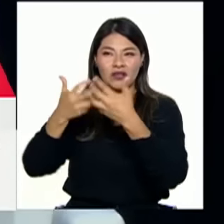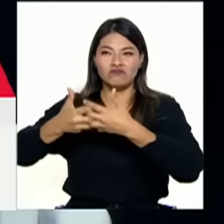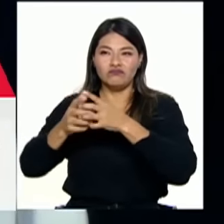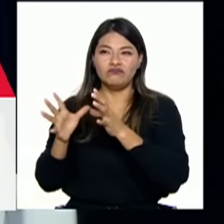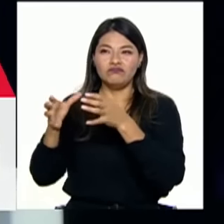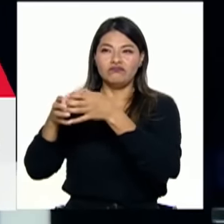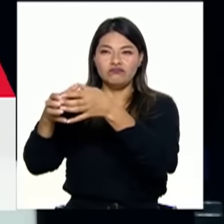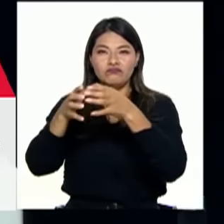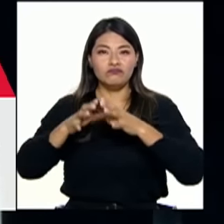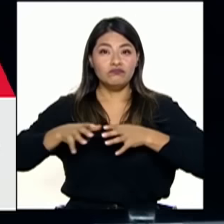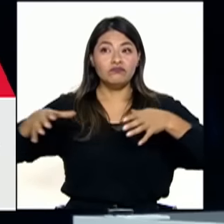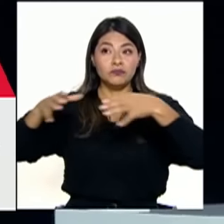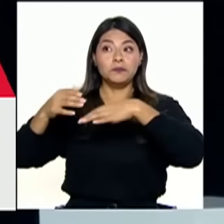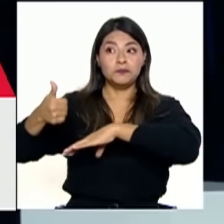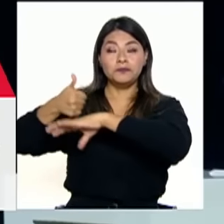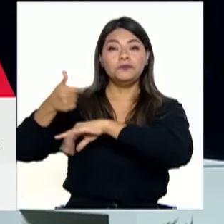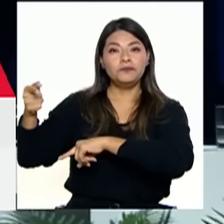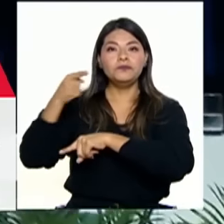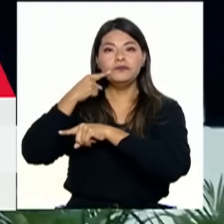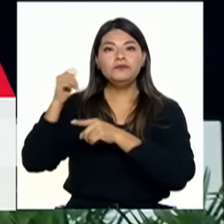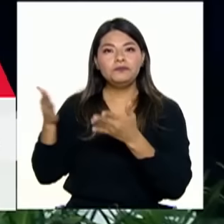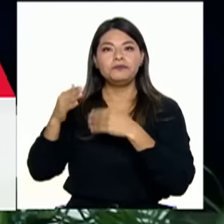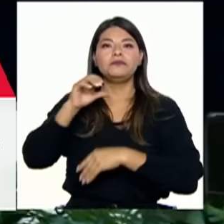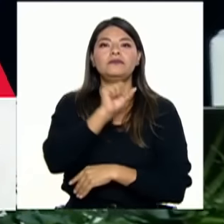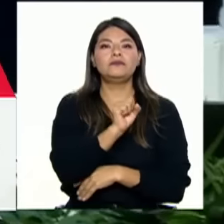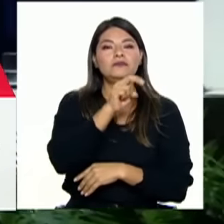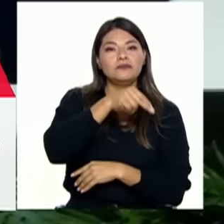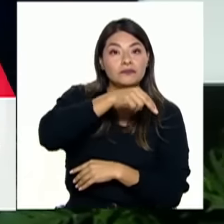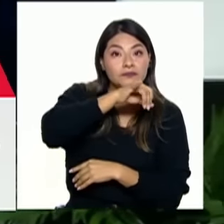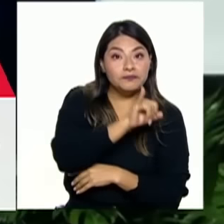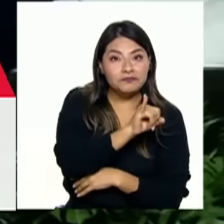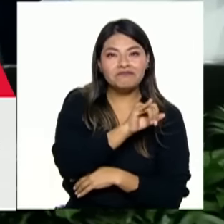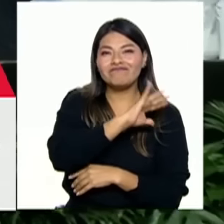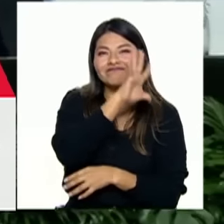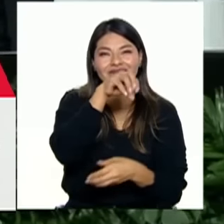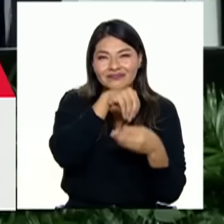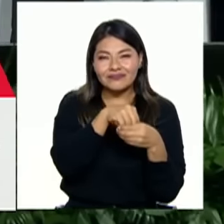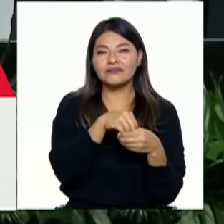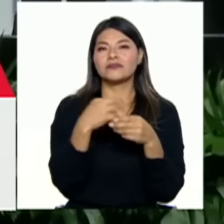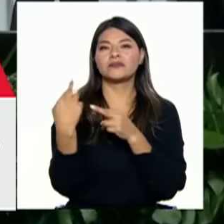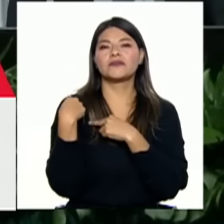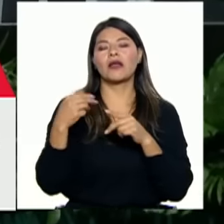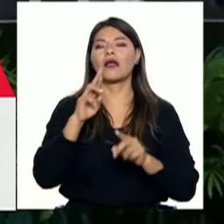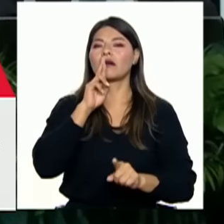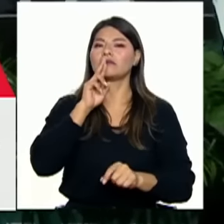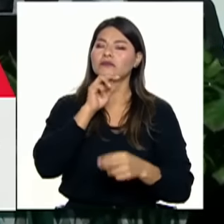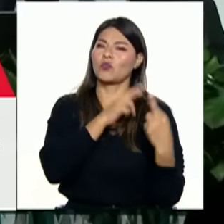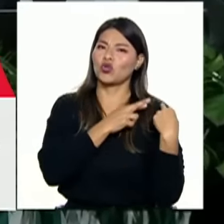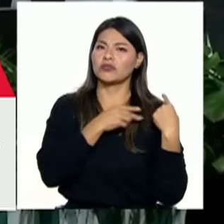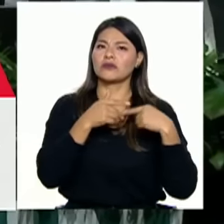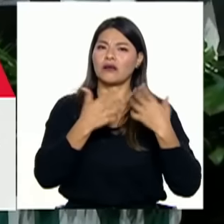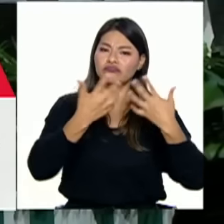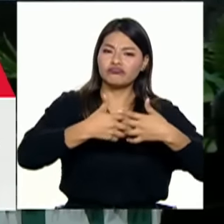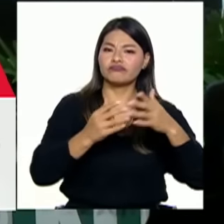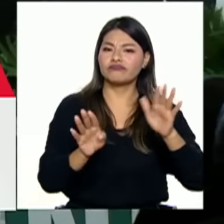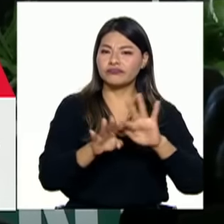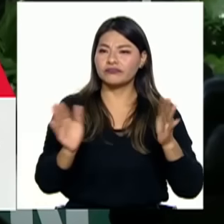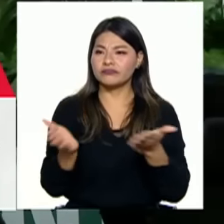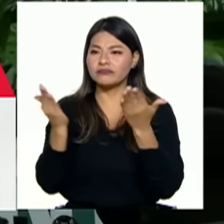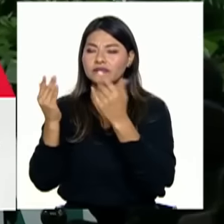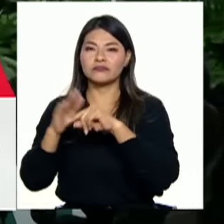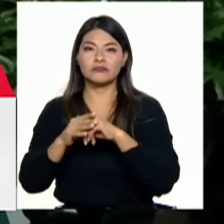Industrias. Él ha destacado que la SNI tiene como objetivo fomentar la responsabilidad social empresarial y el cumplimiento